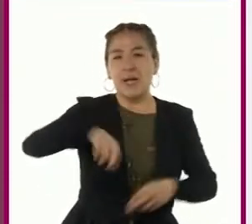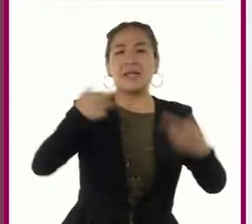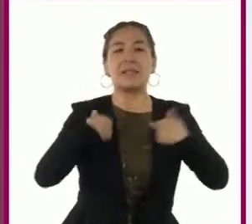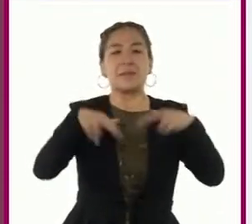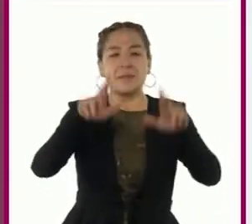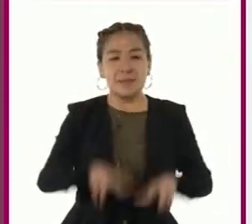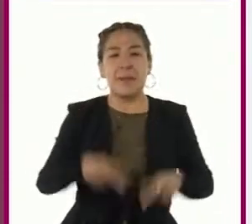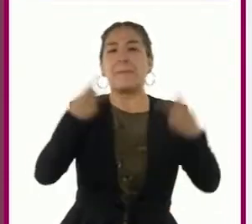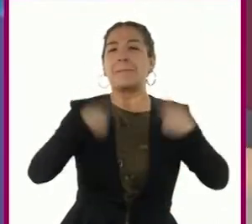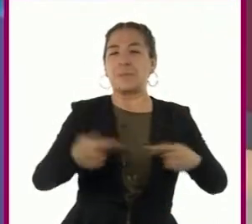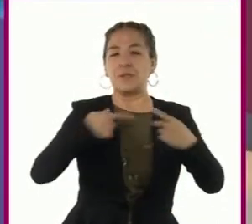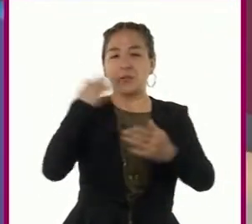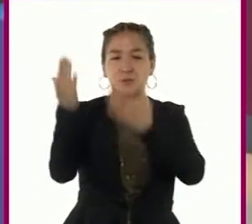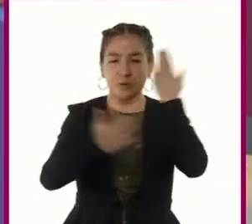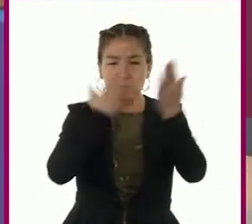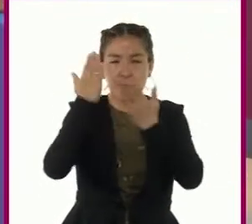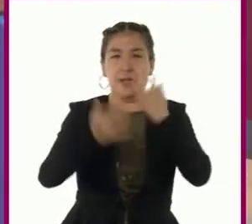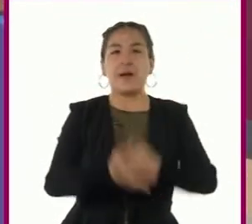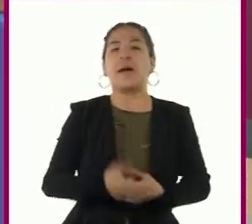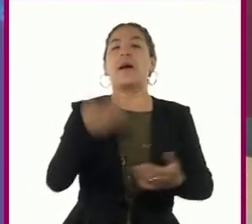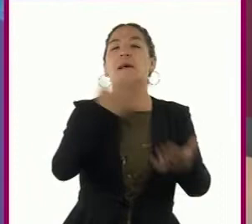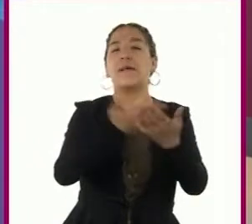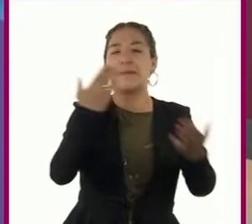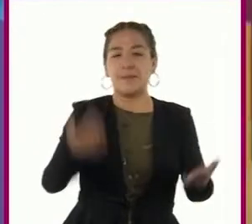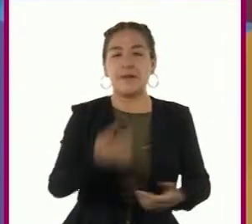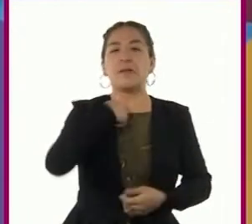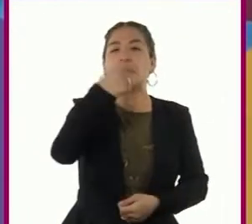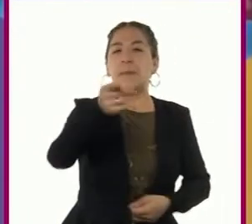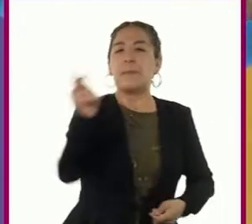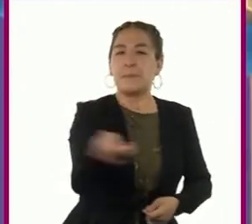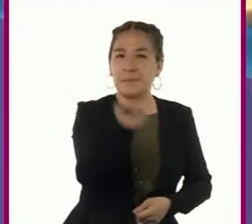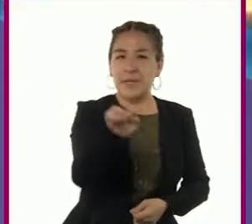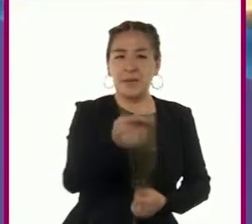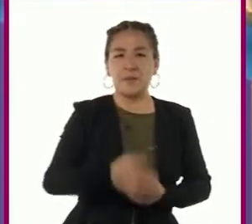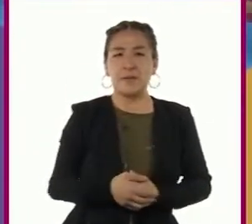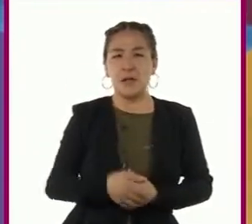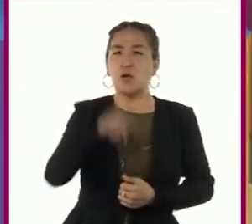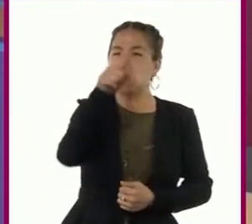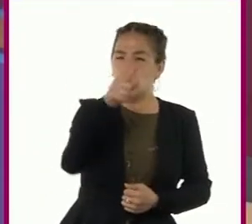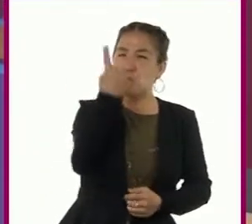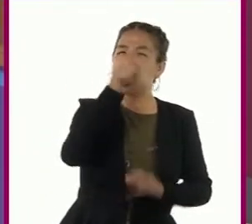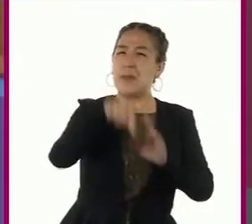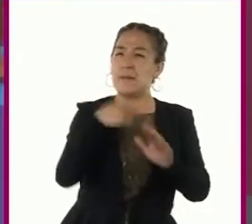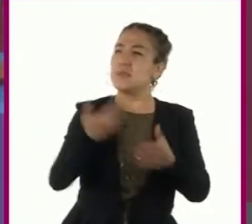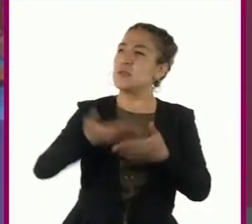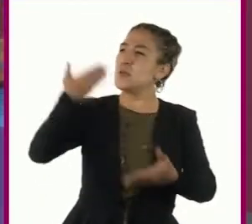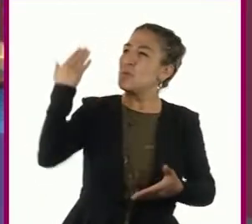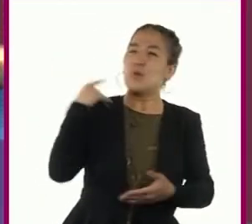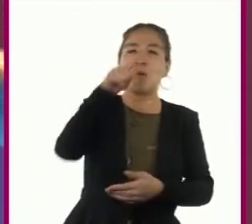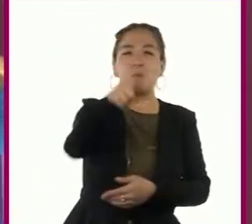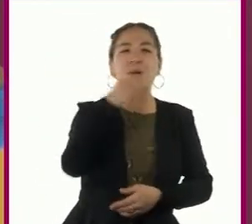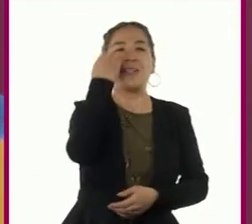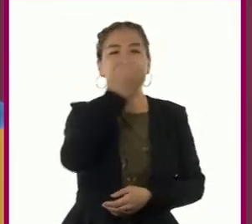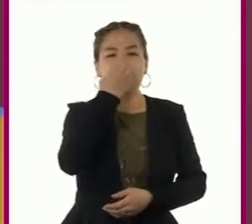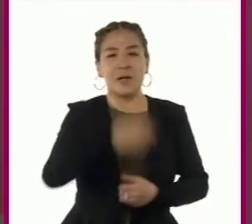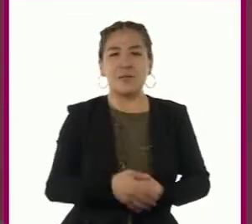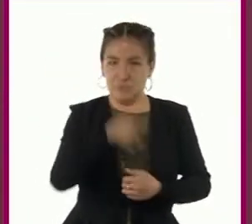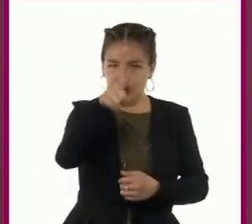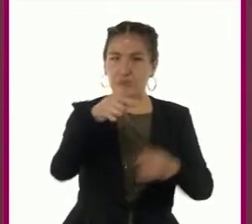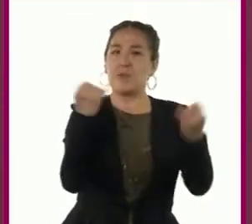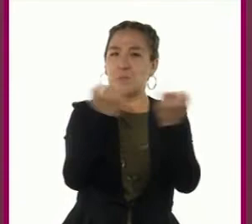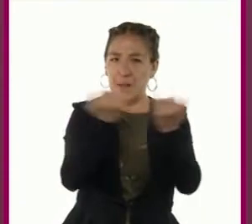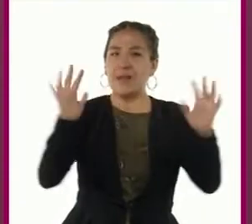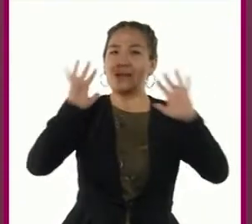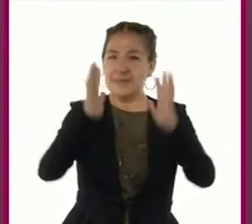sociedad estudiantil. Ahora, les pregunto, ¿alguna vez En su vida escolar, ¿han